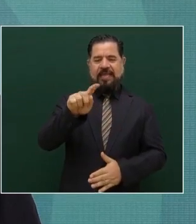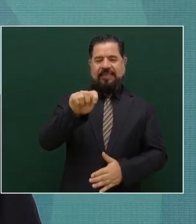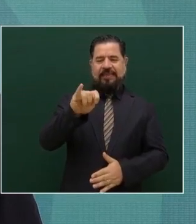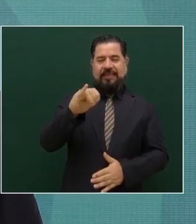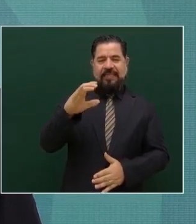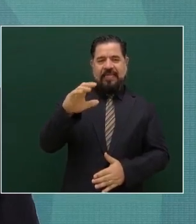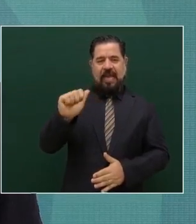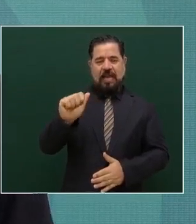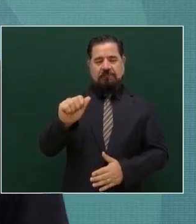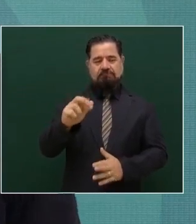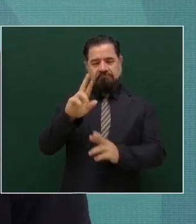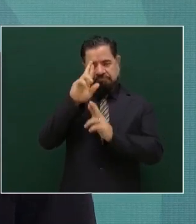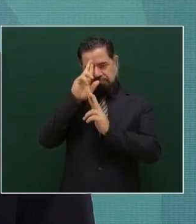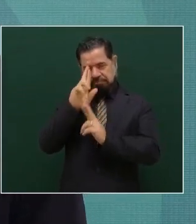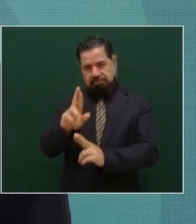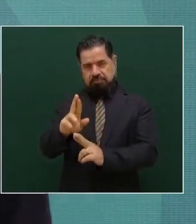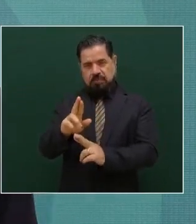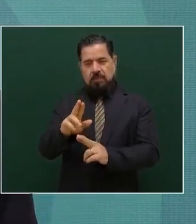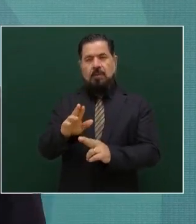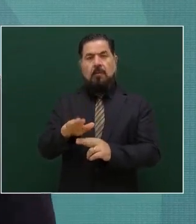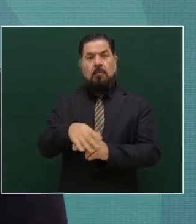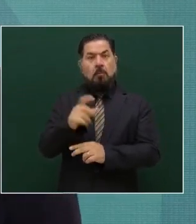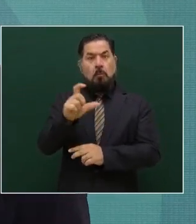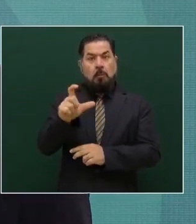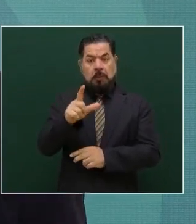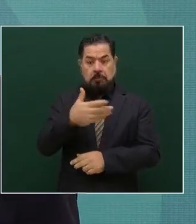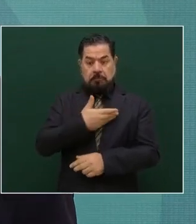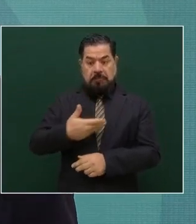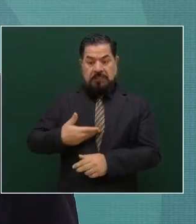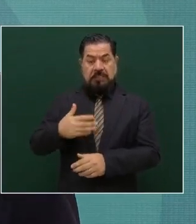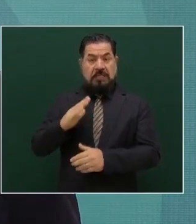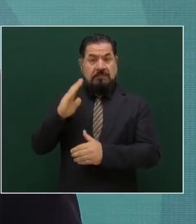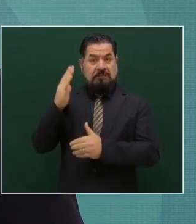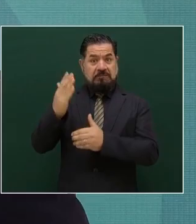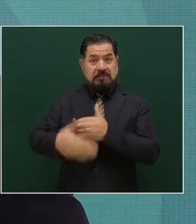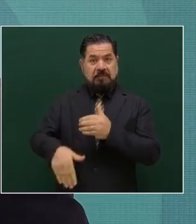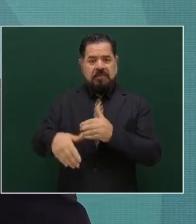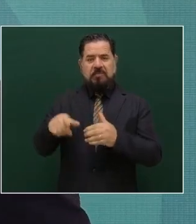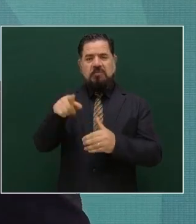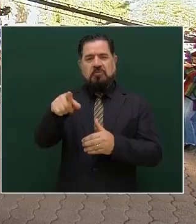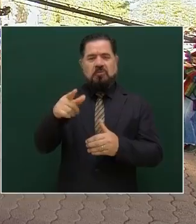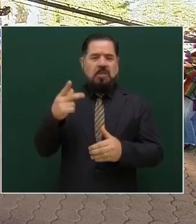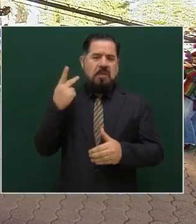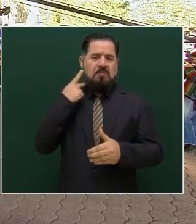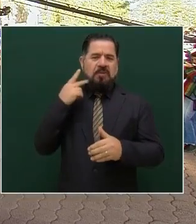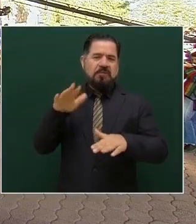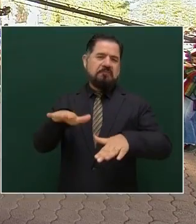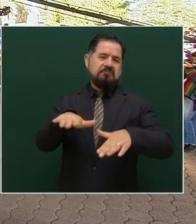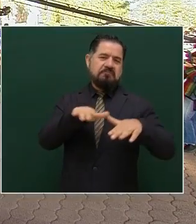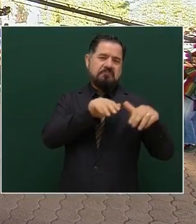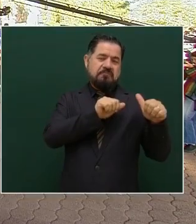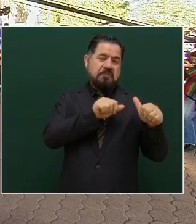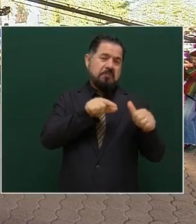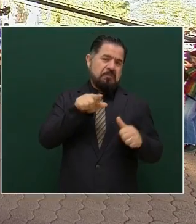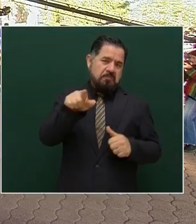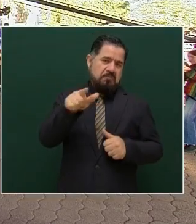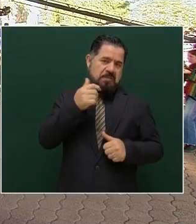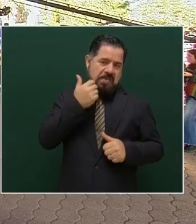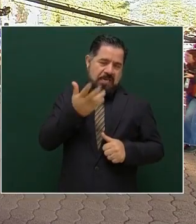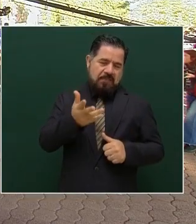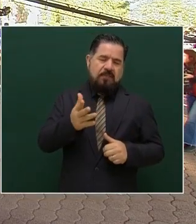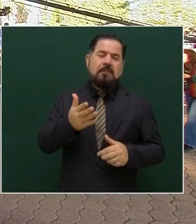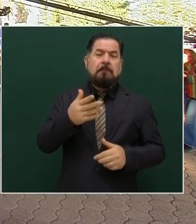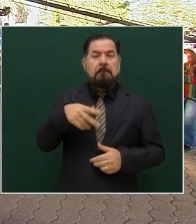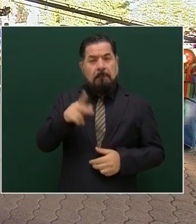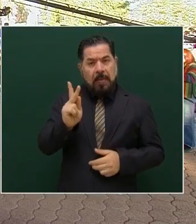de concluir su mandato, pero estoy cierto que la memoria de la gente, presidente,